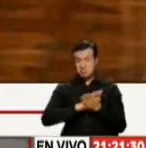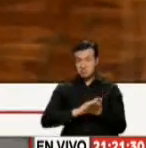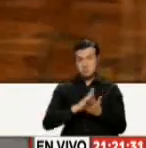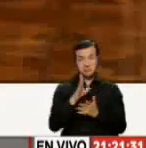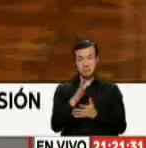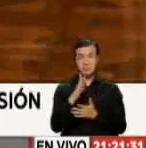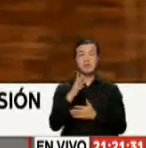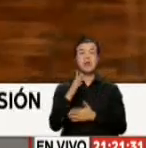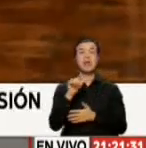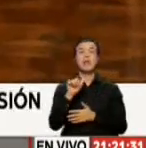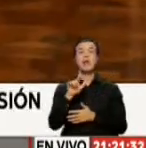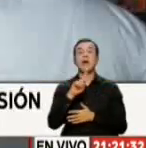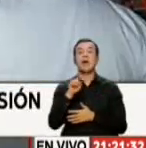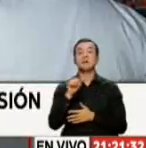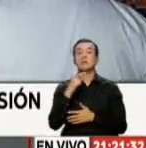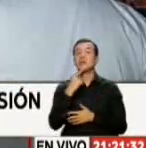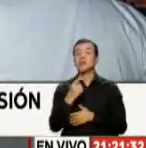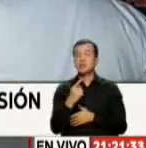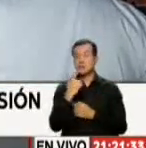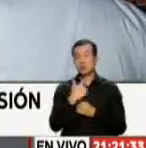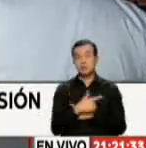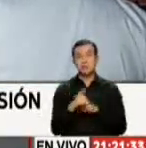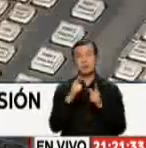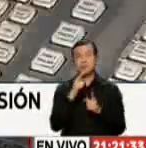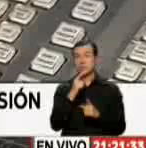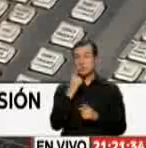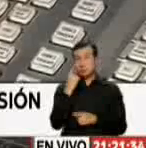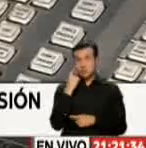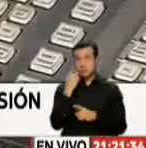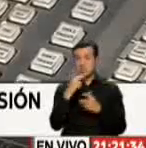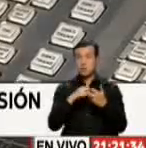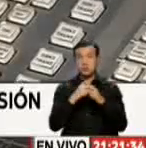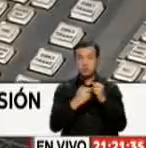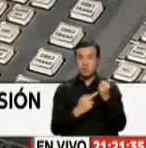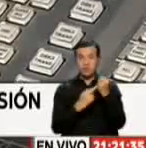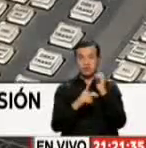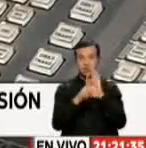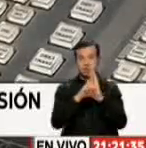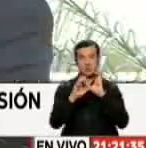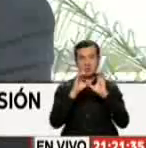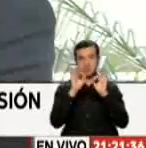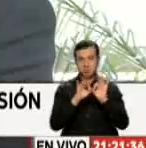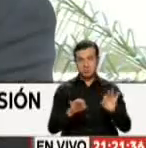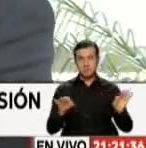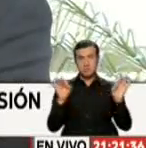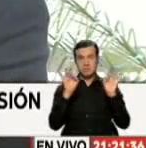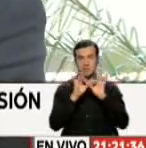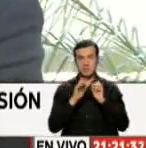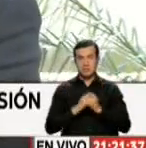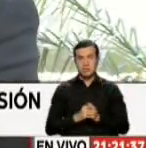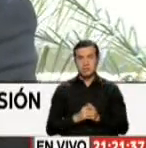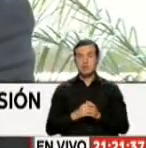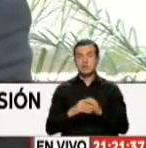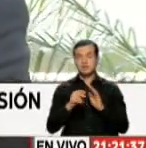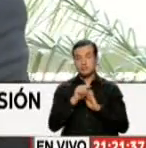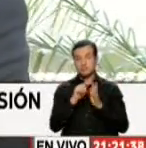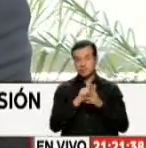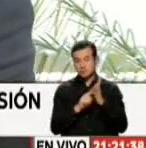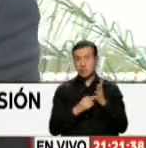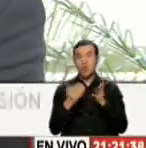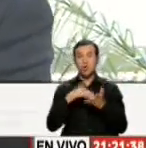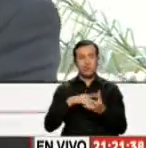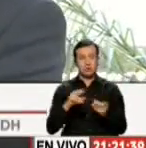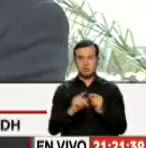Lanza sostuvo que se requieren reparar los daños a la libertad de expresión y reforzar la ley de comunicación. Para establecer medidas de no